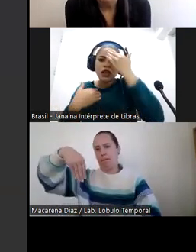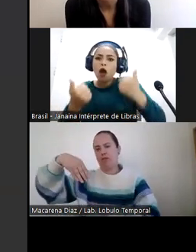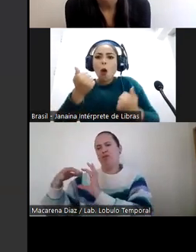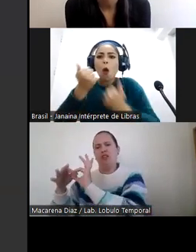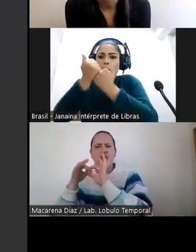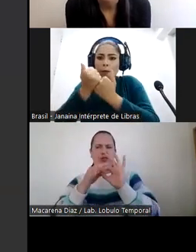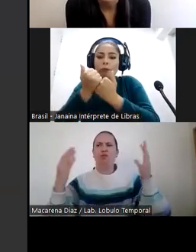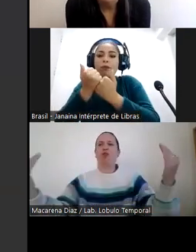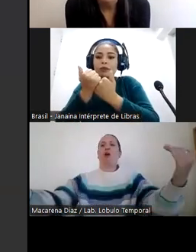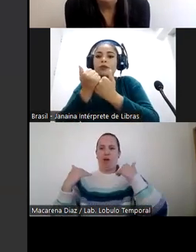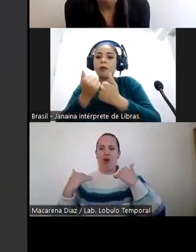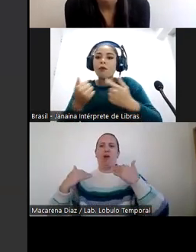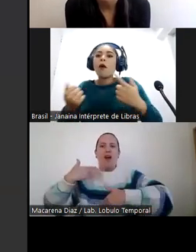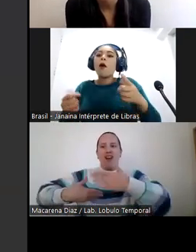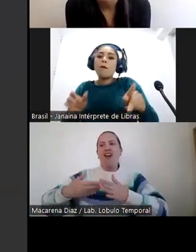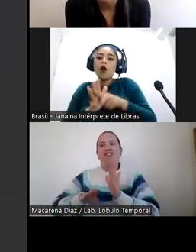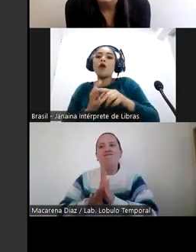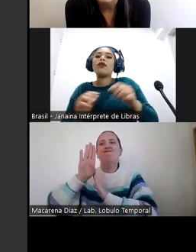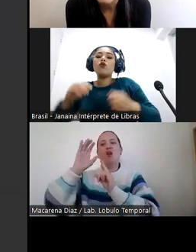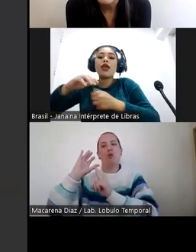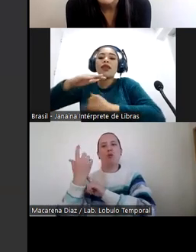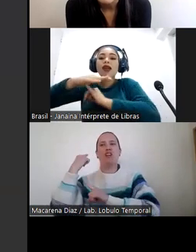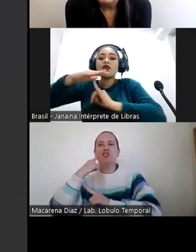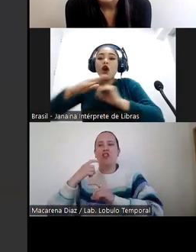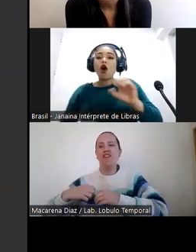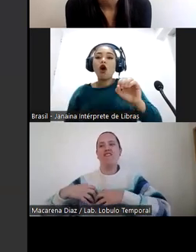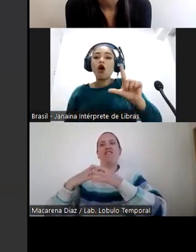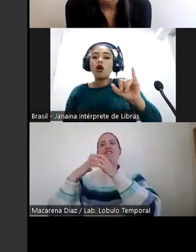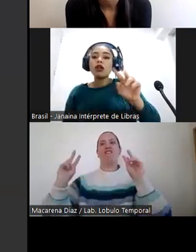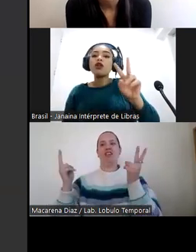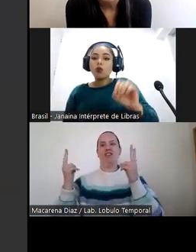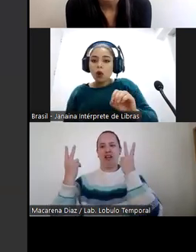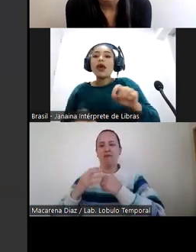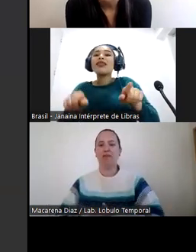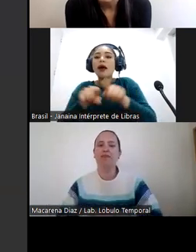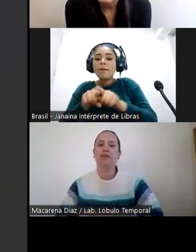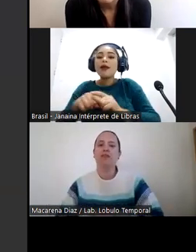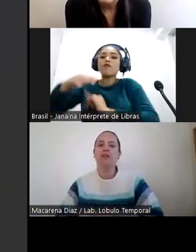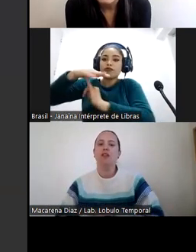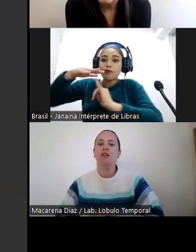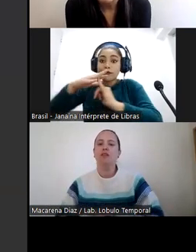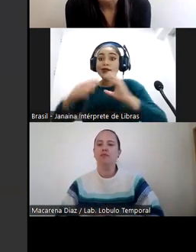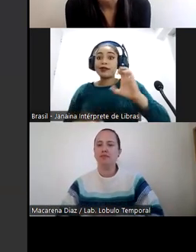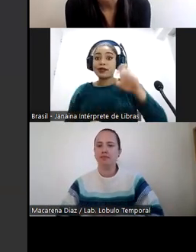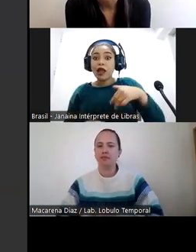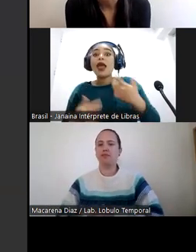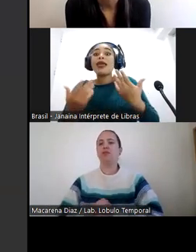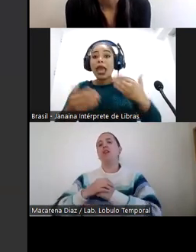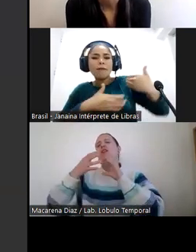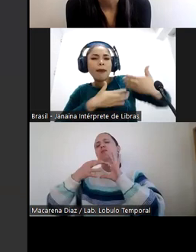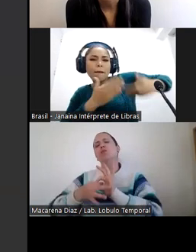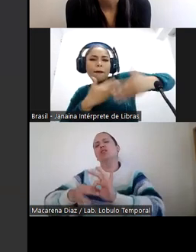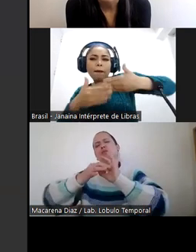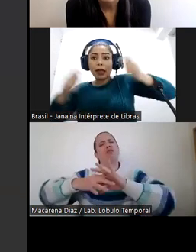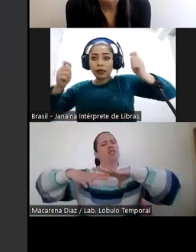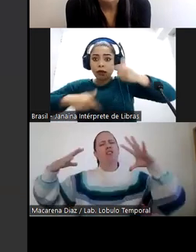de Fundación Olivo y también de Fundación SM, que ha permitido que podamos ir avanzando en el trabajo en